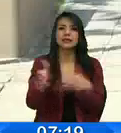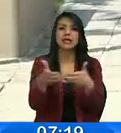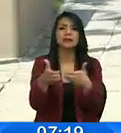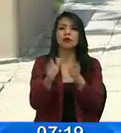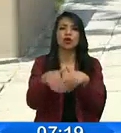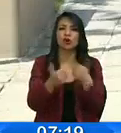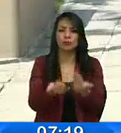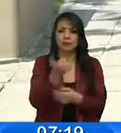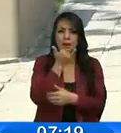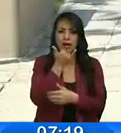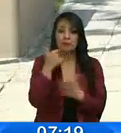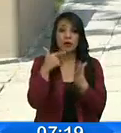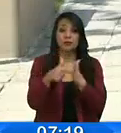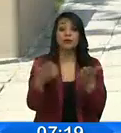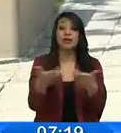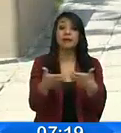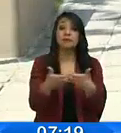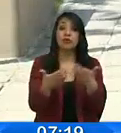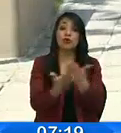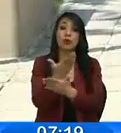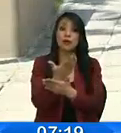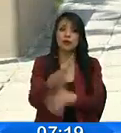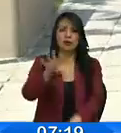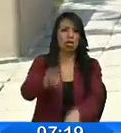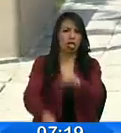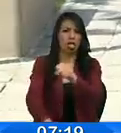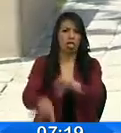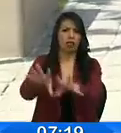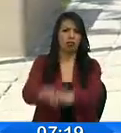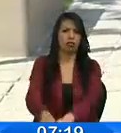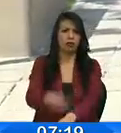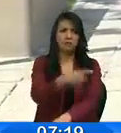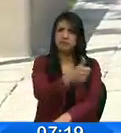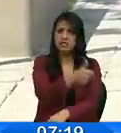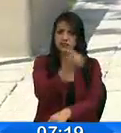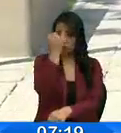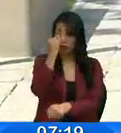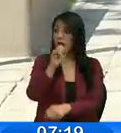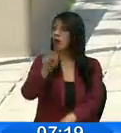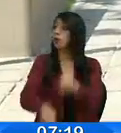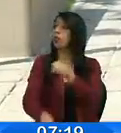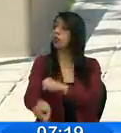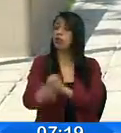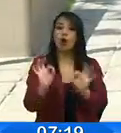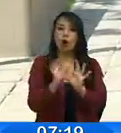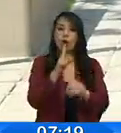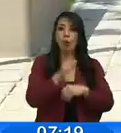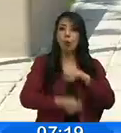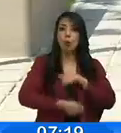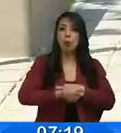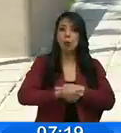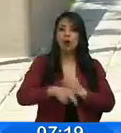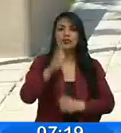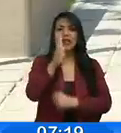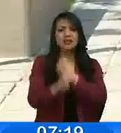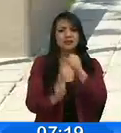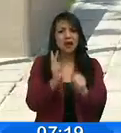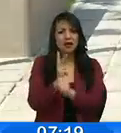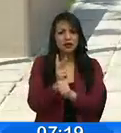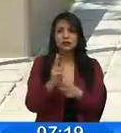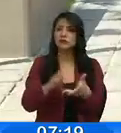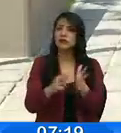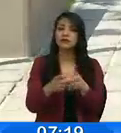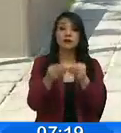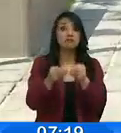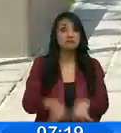equipos. Destruir equipos nuevos, adquiridos y tenerlos guardados supuestamente por 3 años, eso significa una